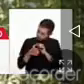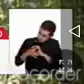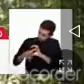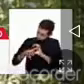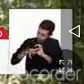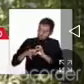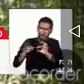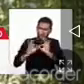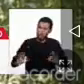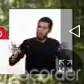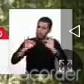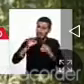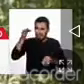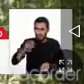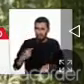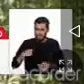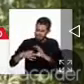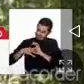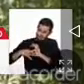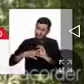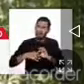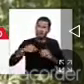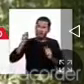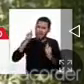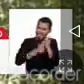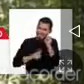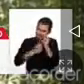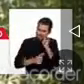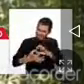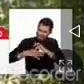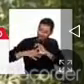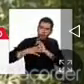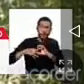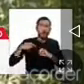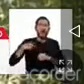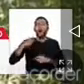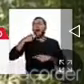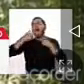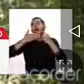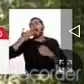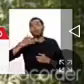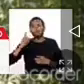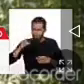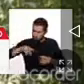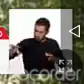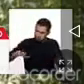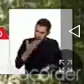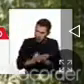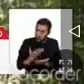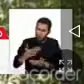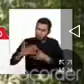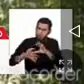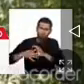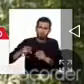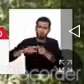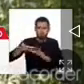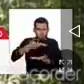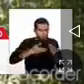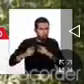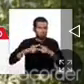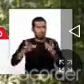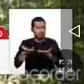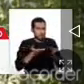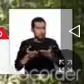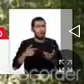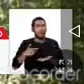verdad elemental. Tenemos que hermanarnos, no de discursos, sino con hechos, a través del intercambio libre de bienes y servicios